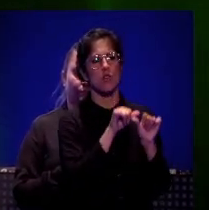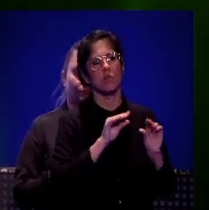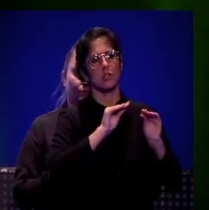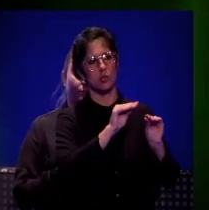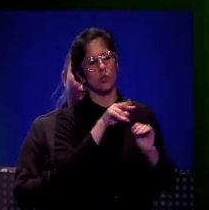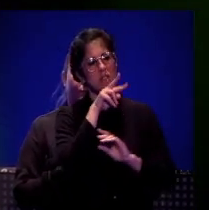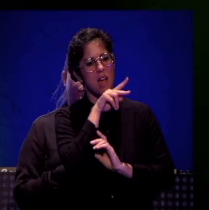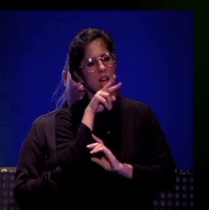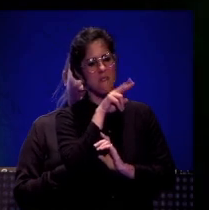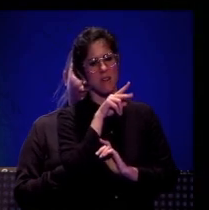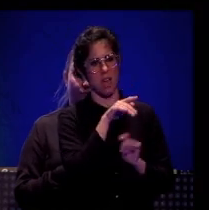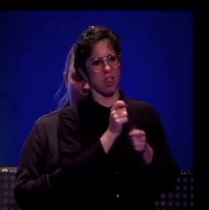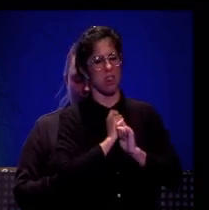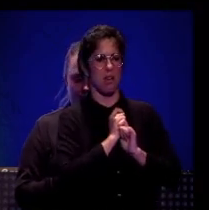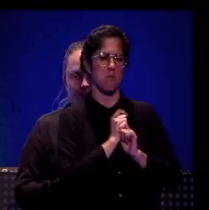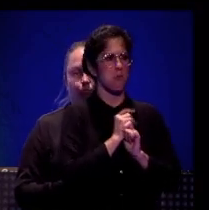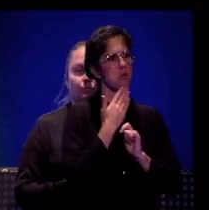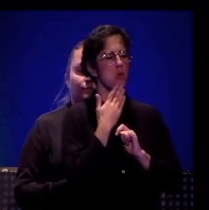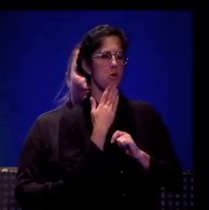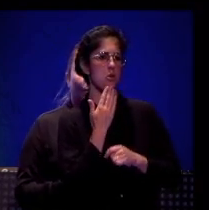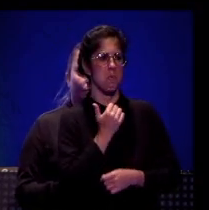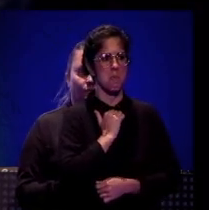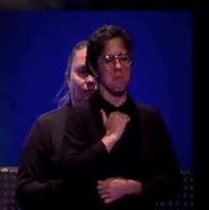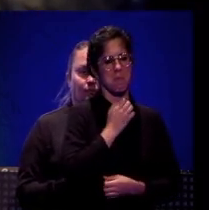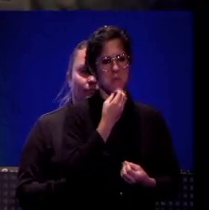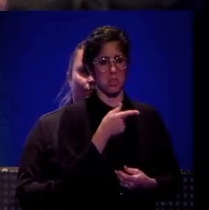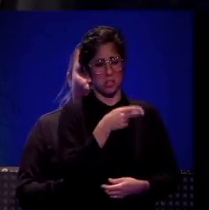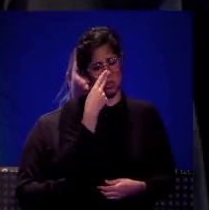datos pero me entretiene que es lo realmente interesante